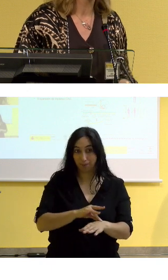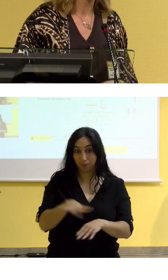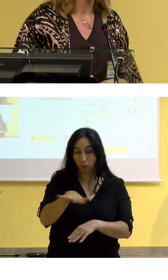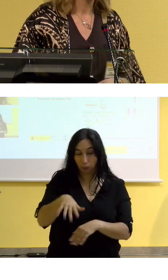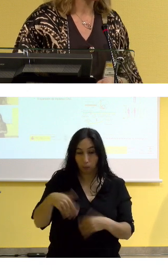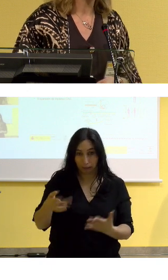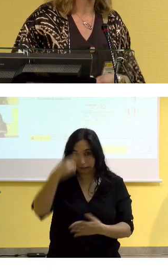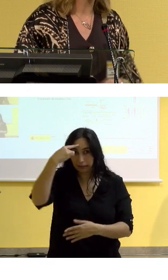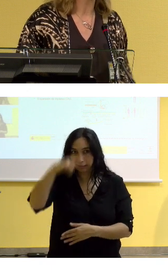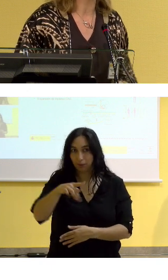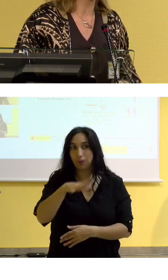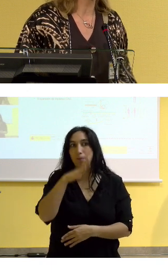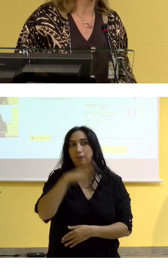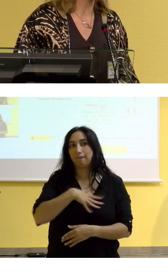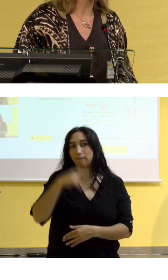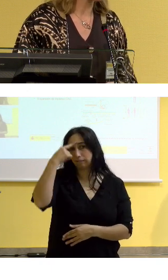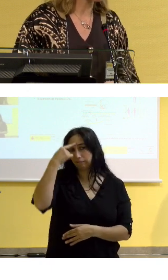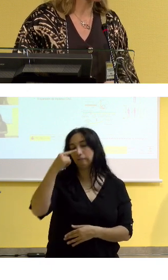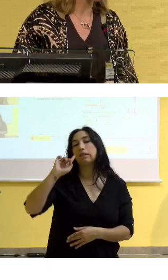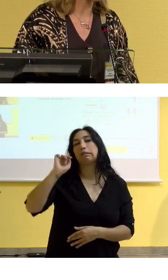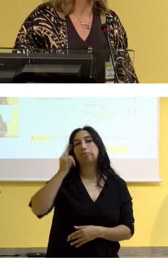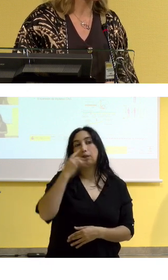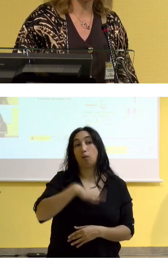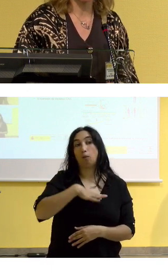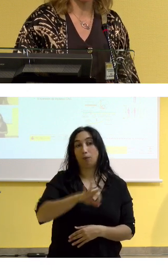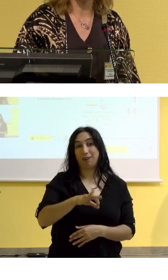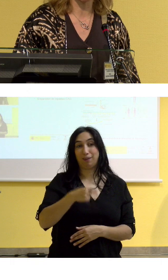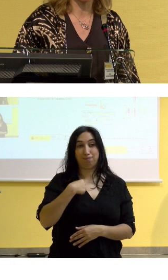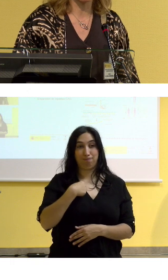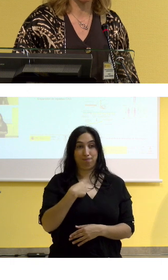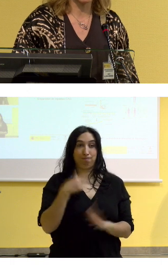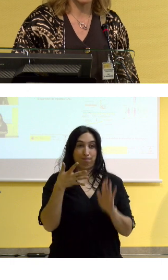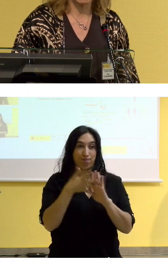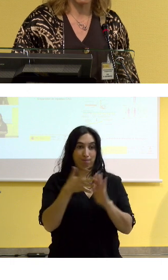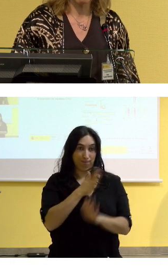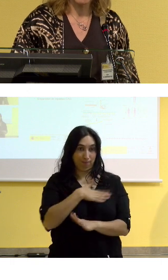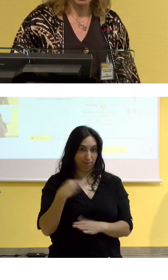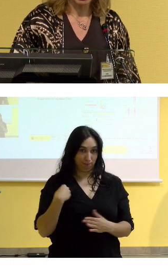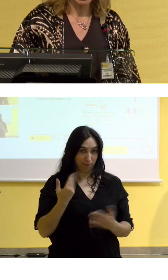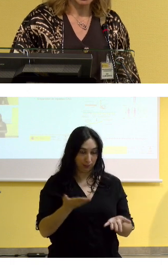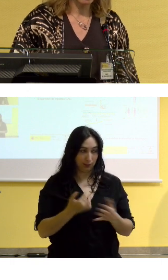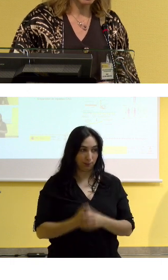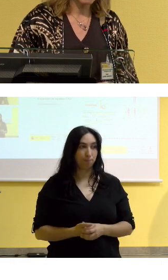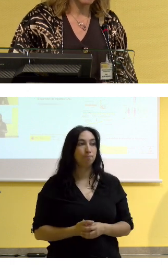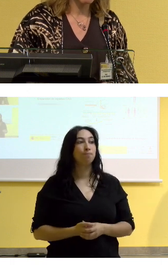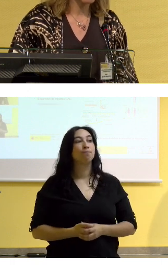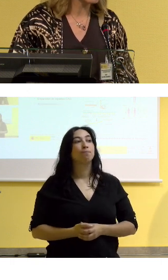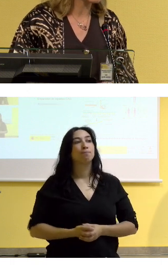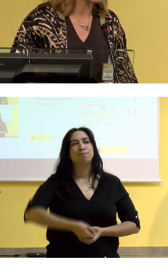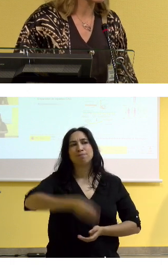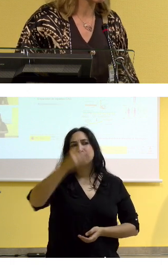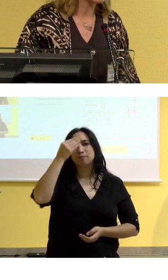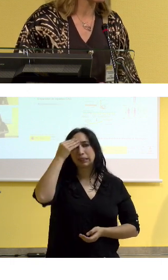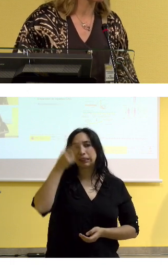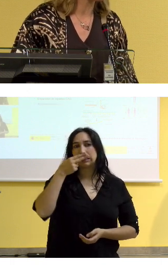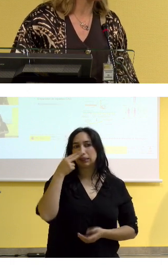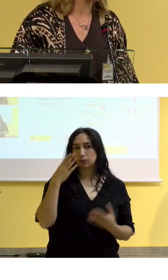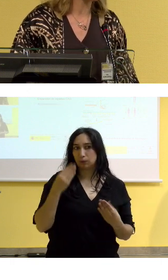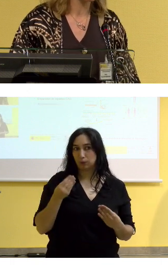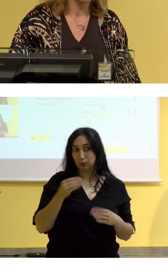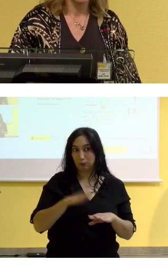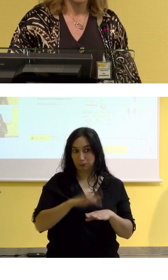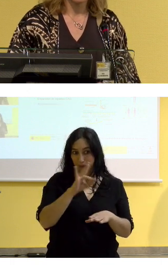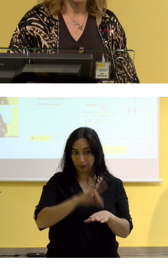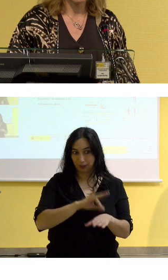decir que podemos detectarlo, que es lo que yo os quiero hoy transmitir aquí. Y creo que tiene mucho interés en esta